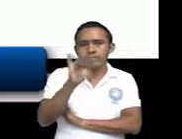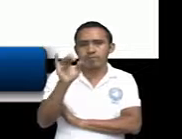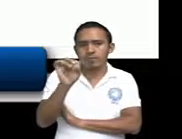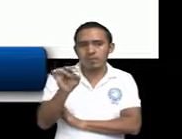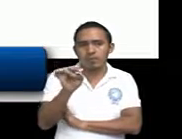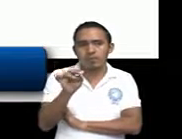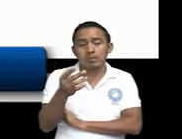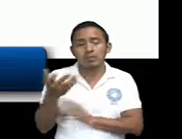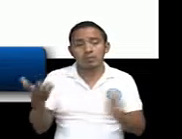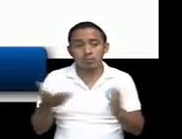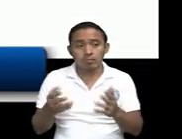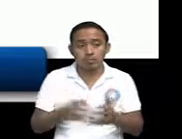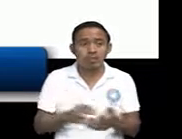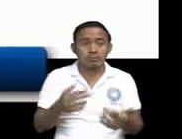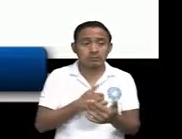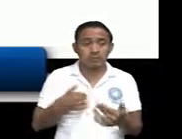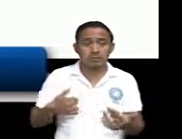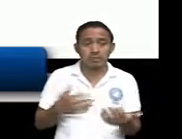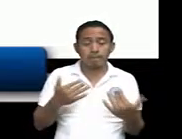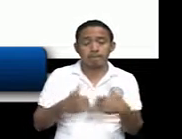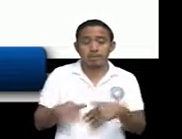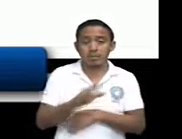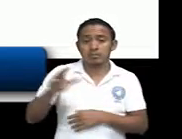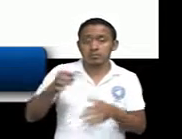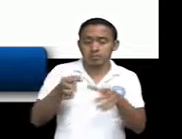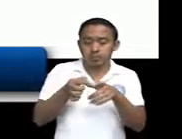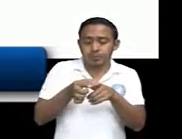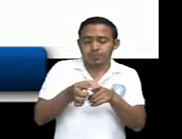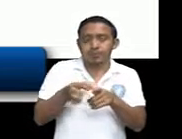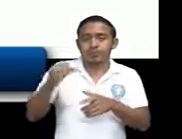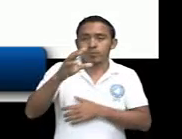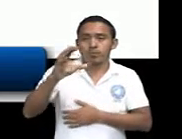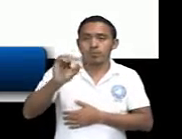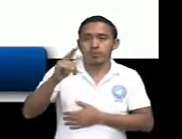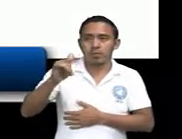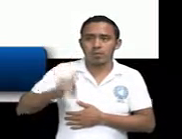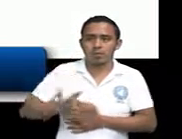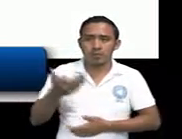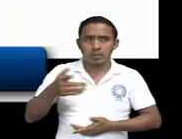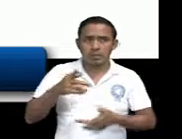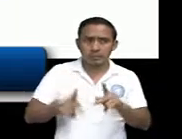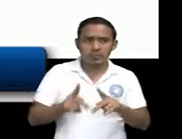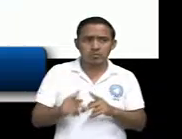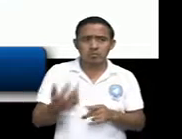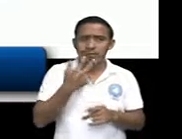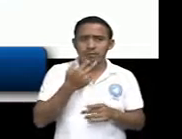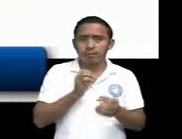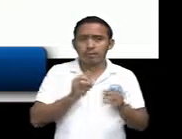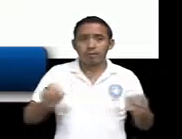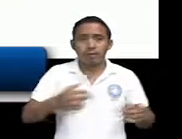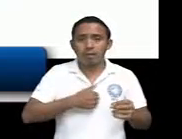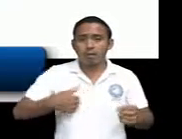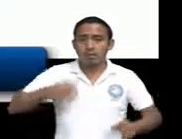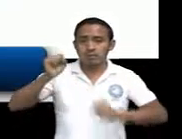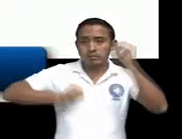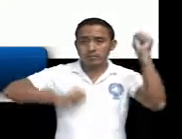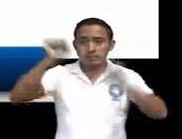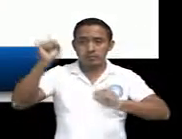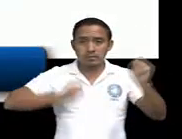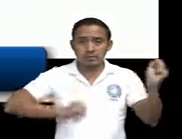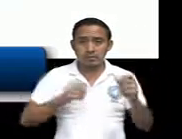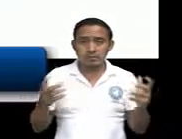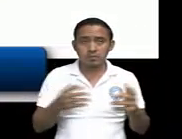hacer más coágulos. ¿Esto de circulación tiene que ver con personas que no hacen mucho ejercicio, doctor? Y que generalmente la